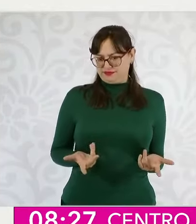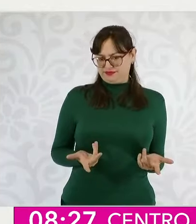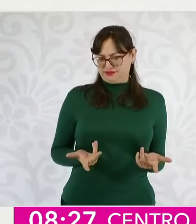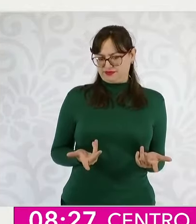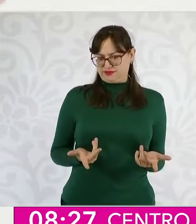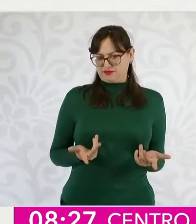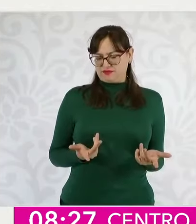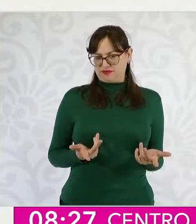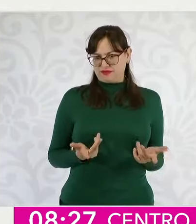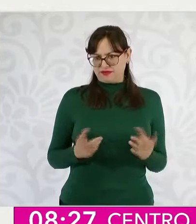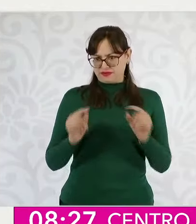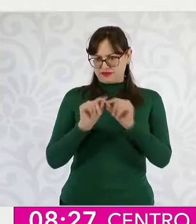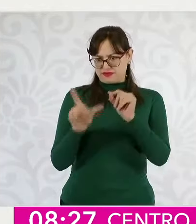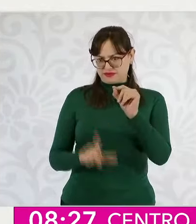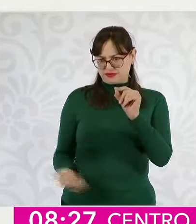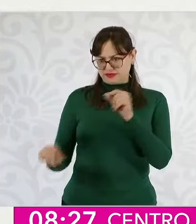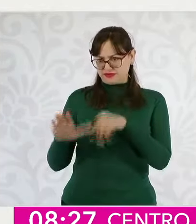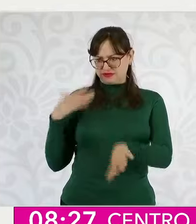de otro país